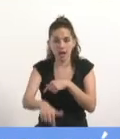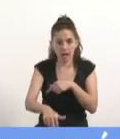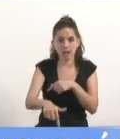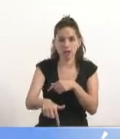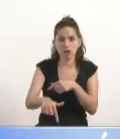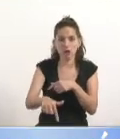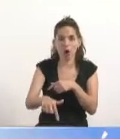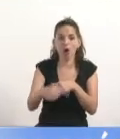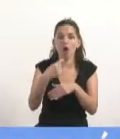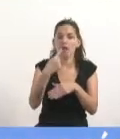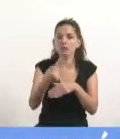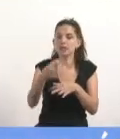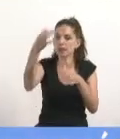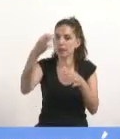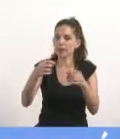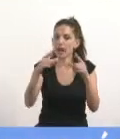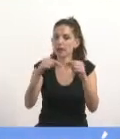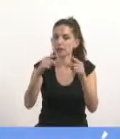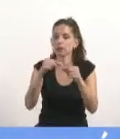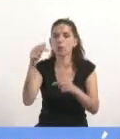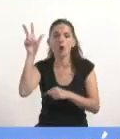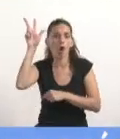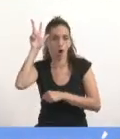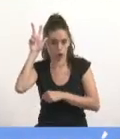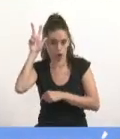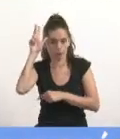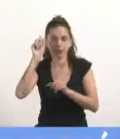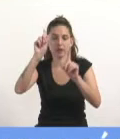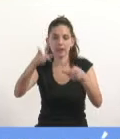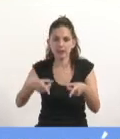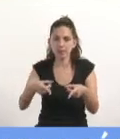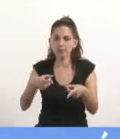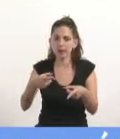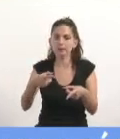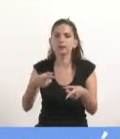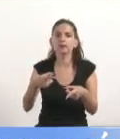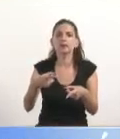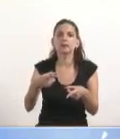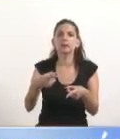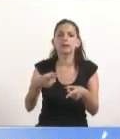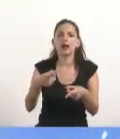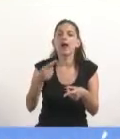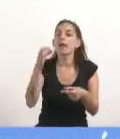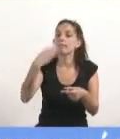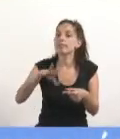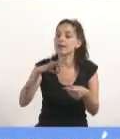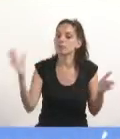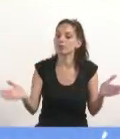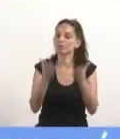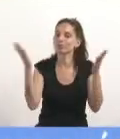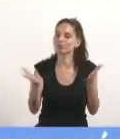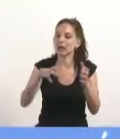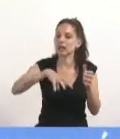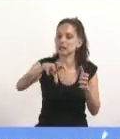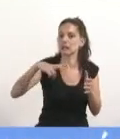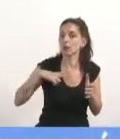el artículo 8. Pero también creo que tenemos que tener presente que debemos incentivar al sector privado